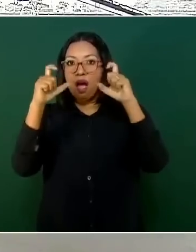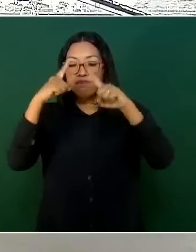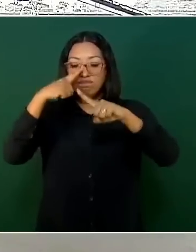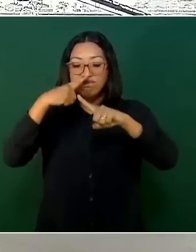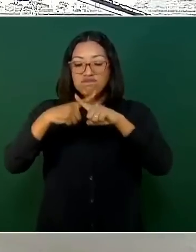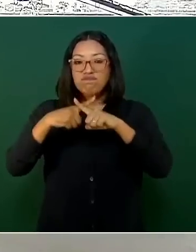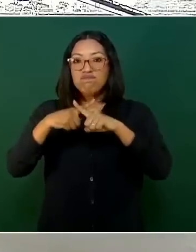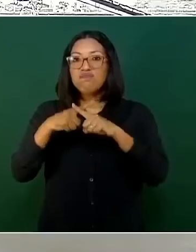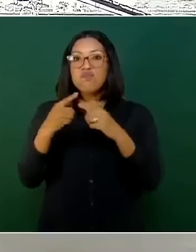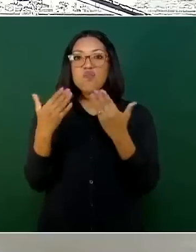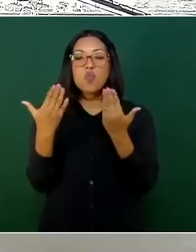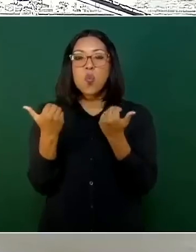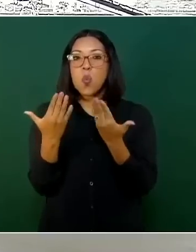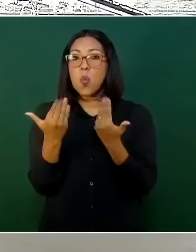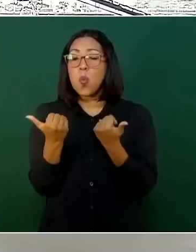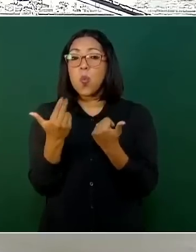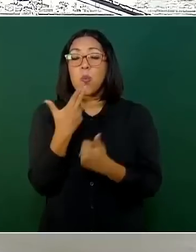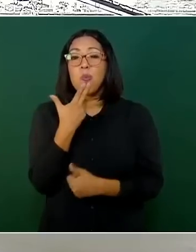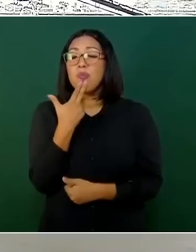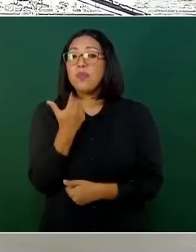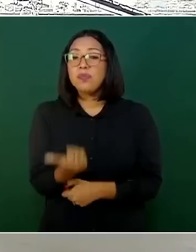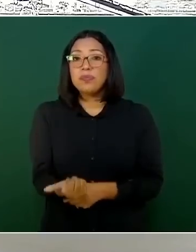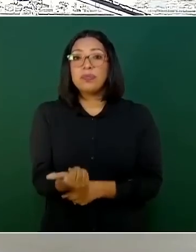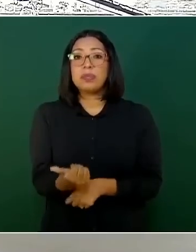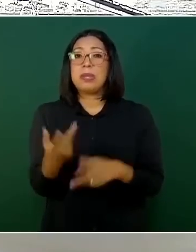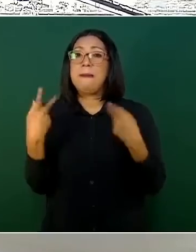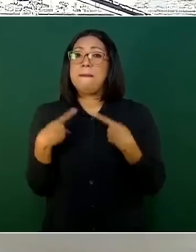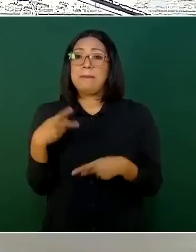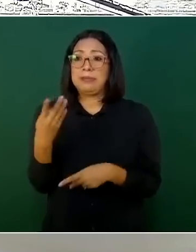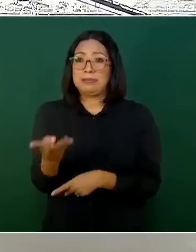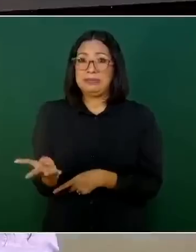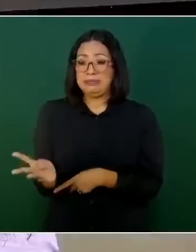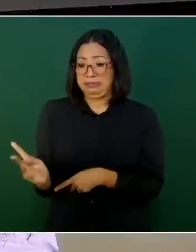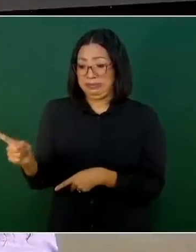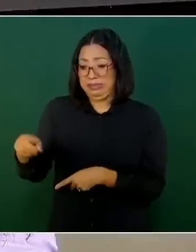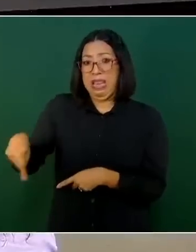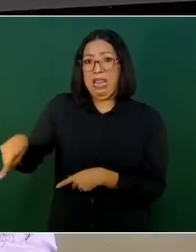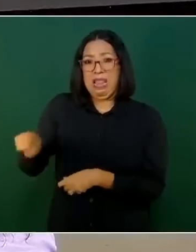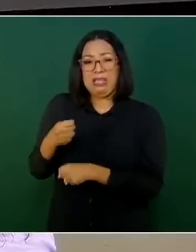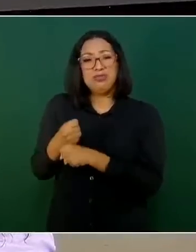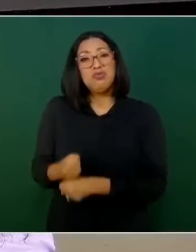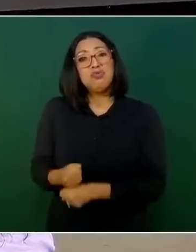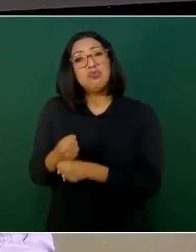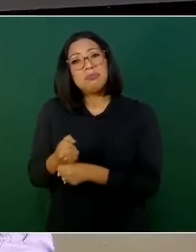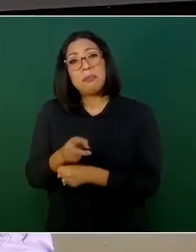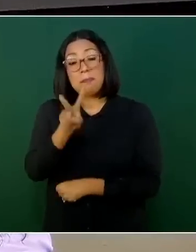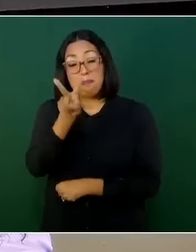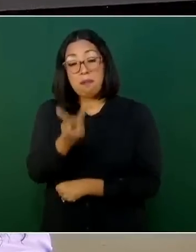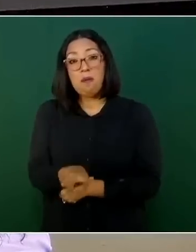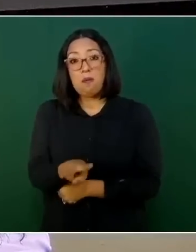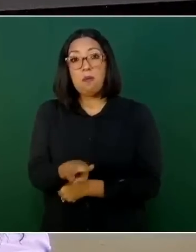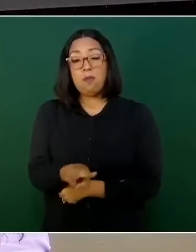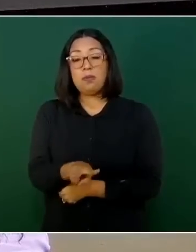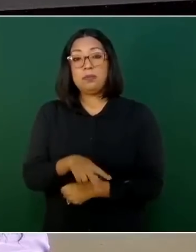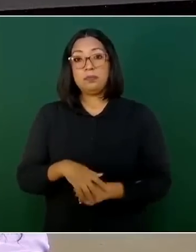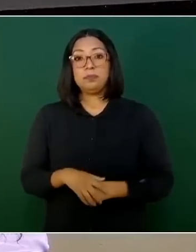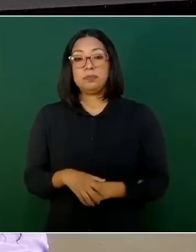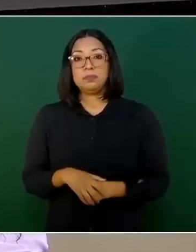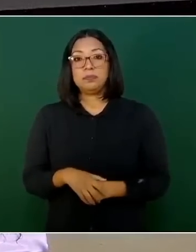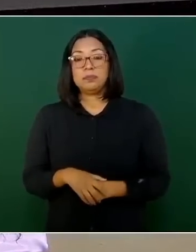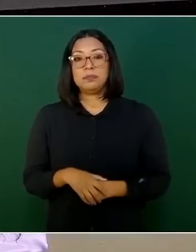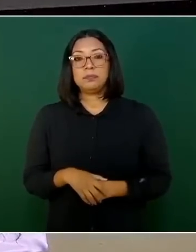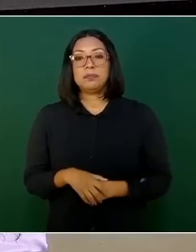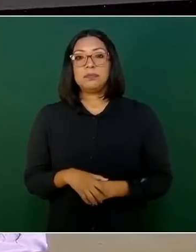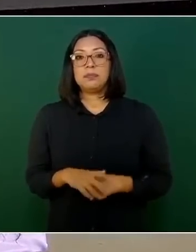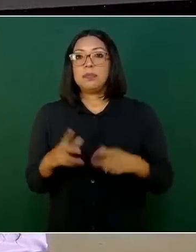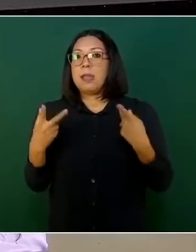medicamentos, presidente. La gente sufre y sufre en serio. Mucha gente agradece